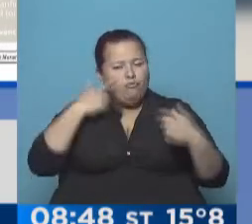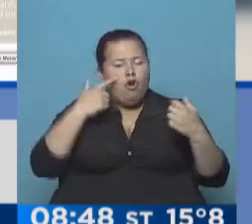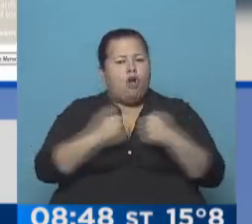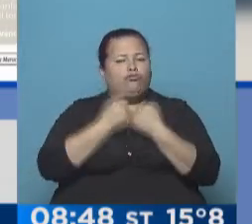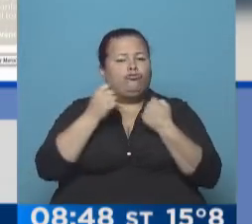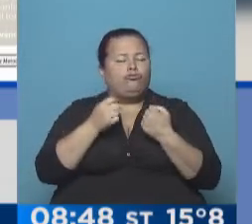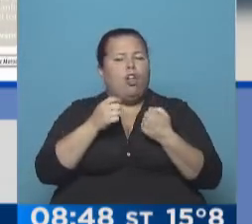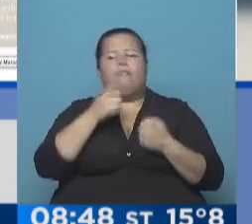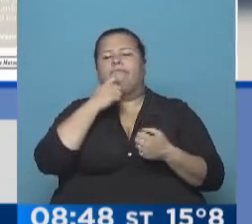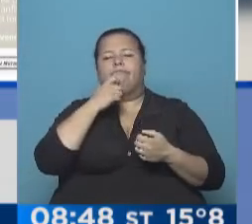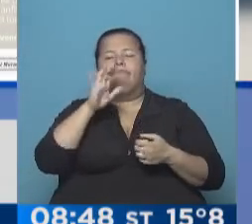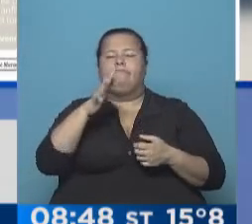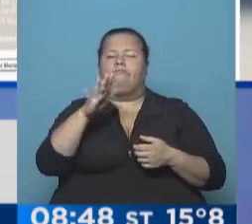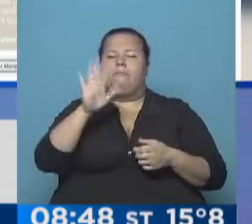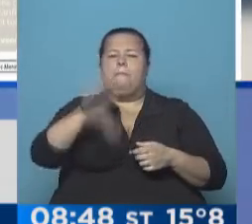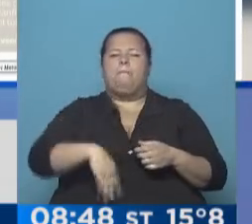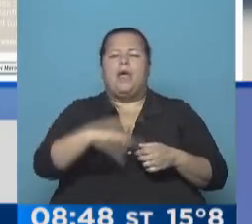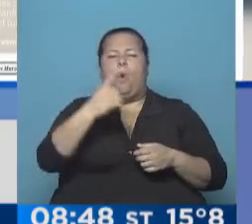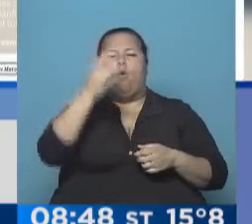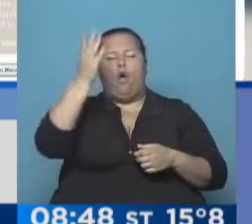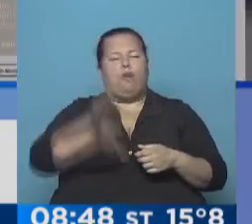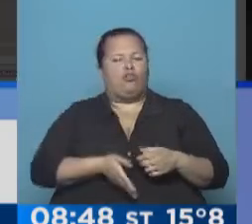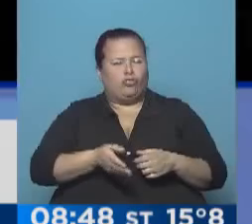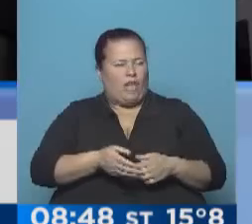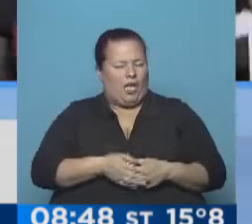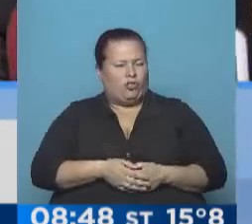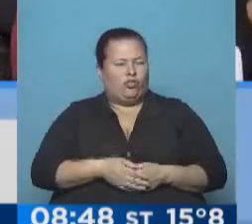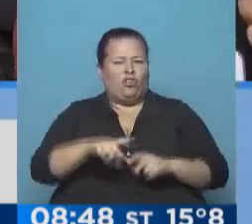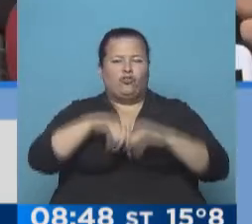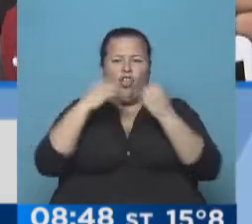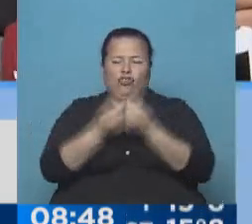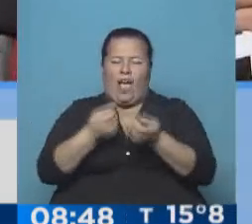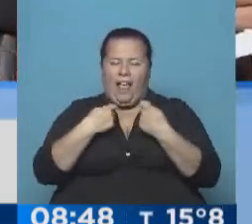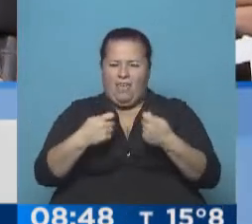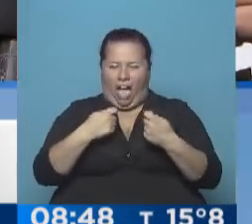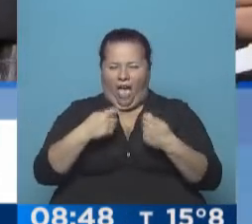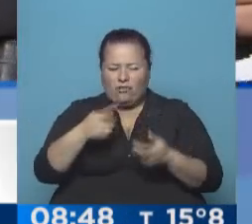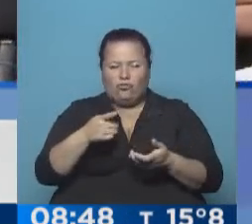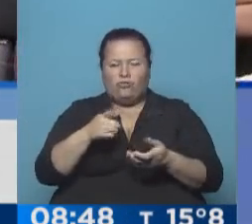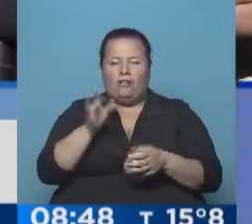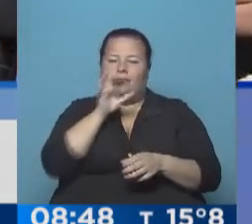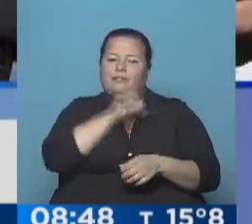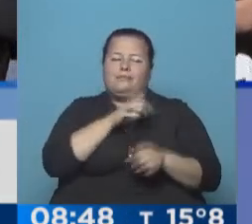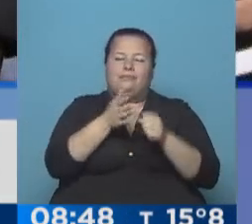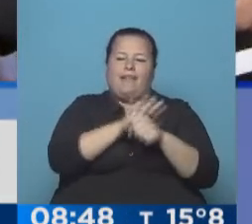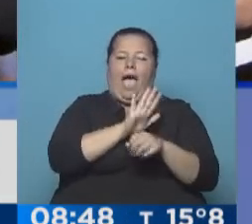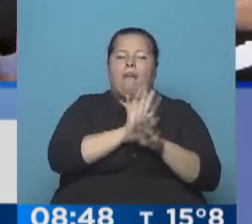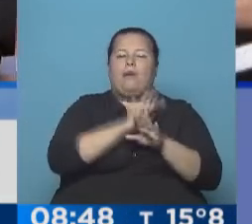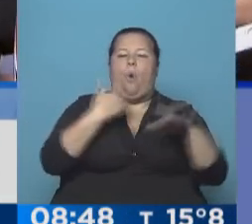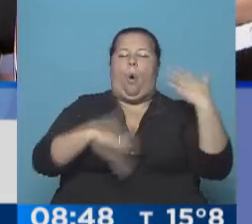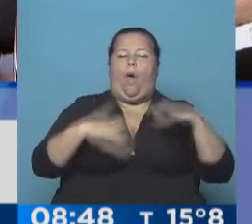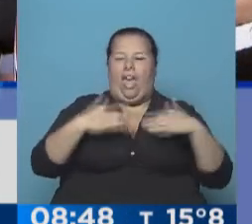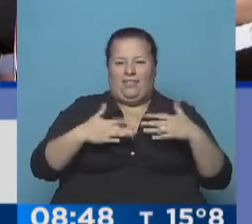verificado que apenas hay menos de 1% de ese gasto encubierto detrás de la